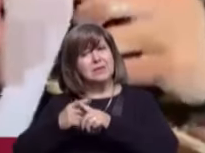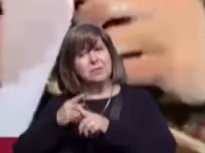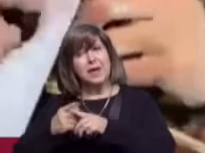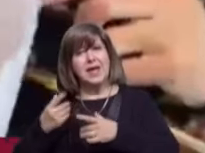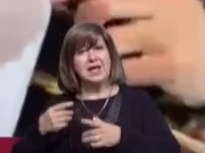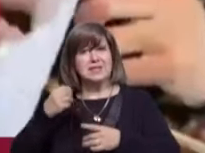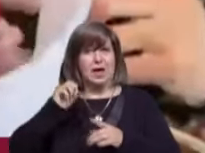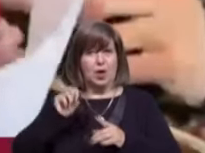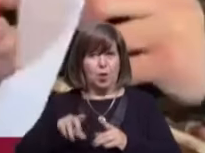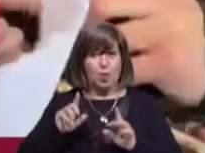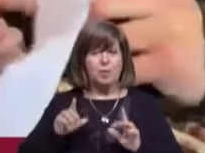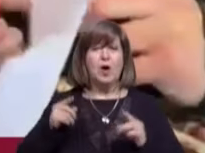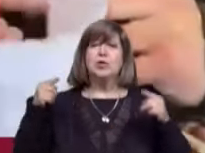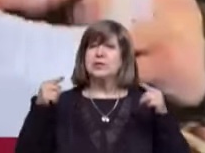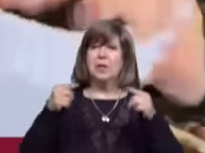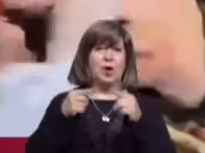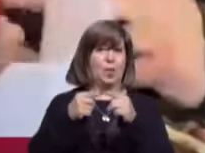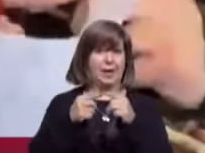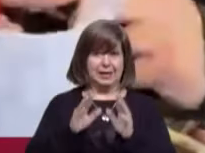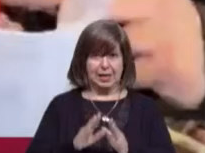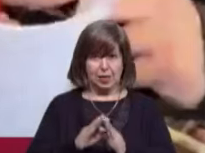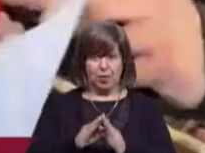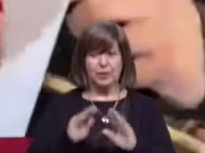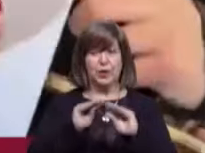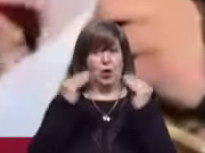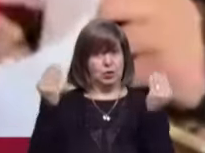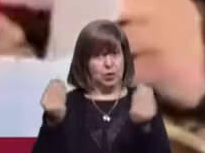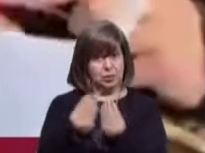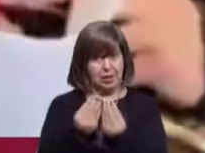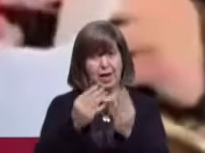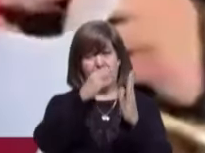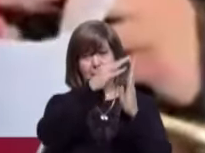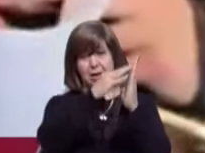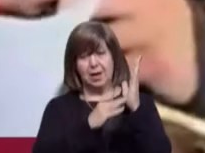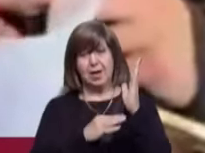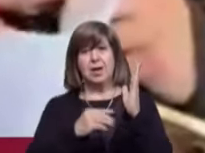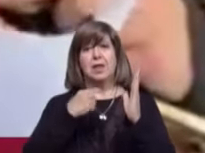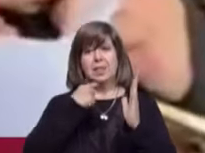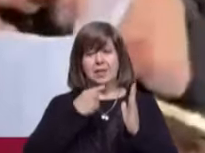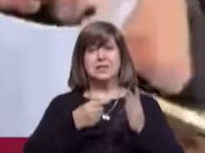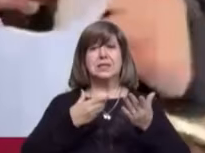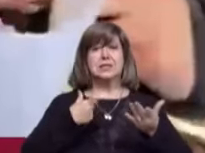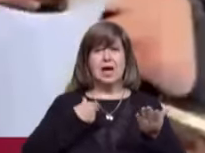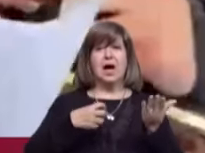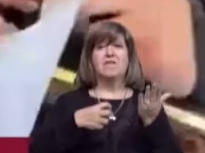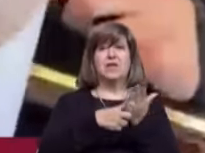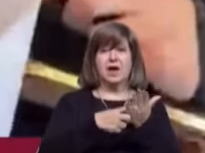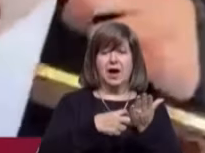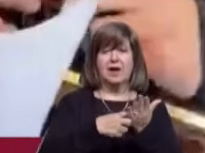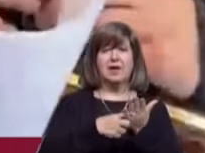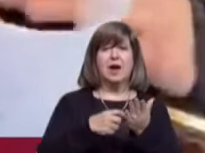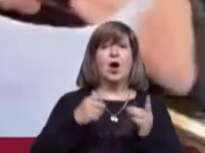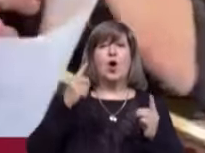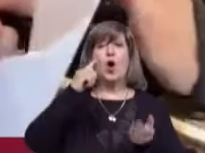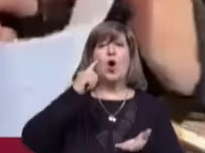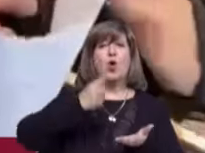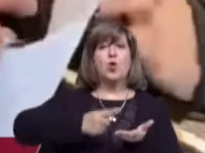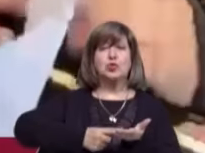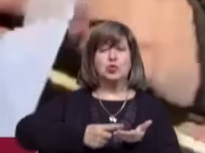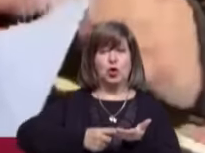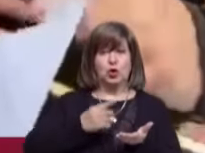un plano de absoluta objetividad en suma de lo expuesto comparte esta fiscalía adjunta en lo penal la conclusión arribada por los